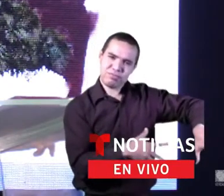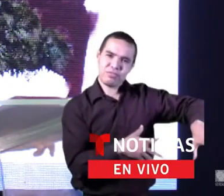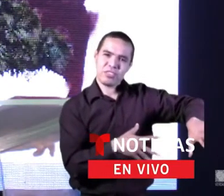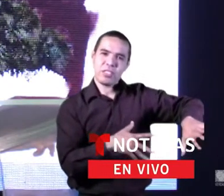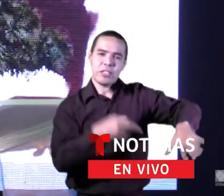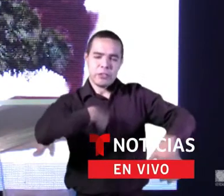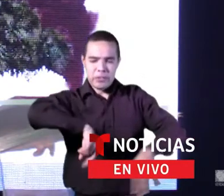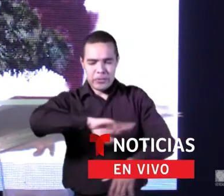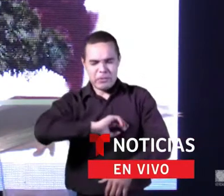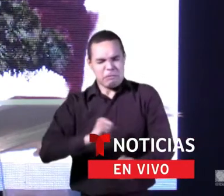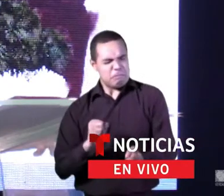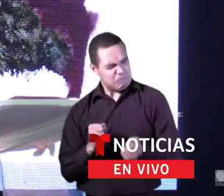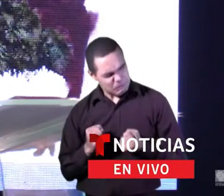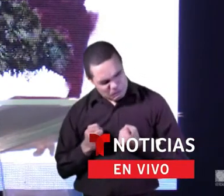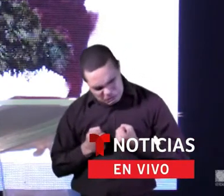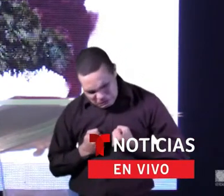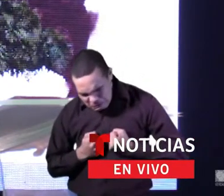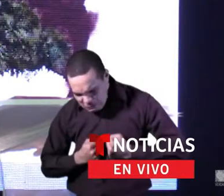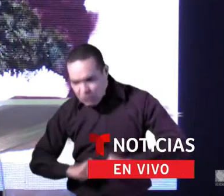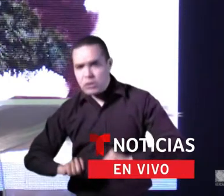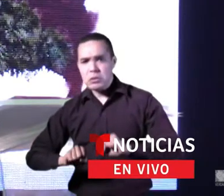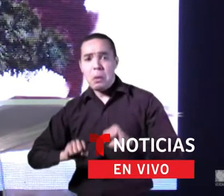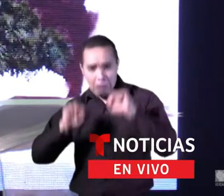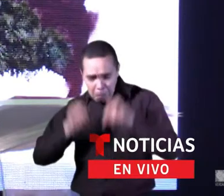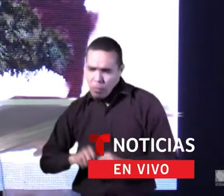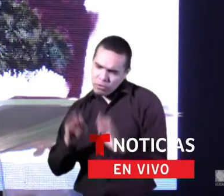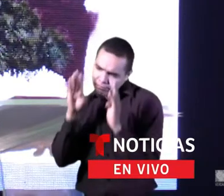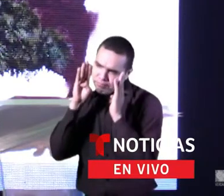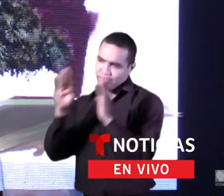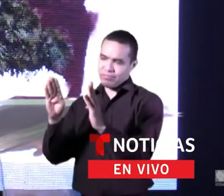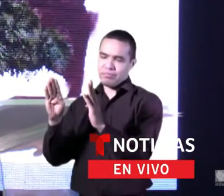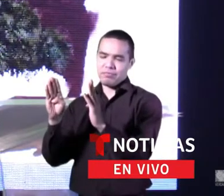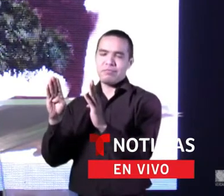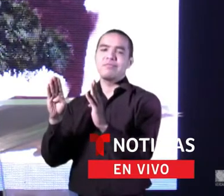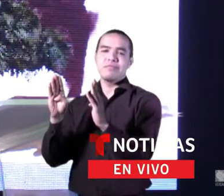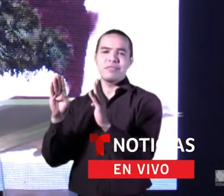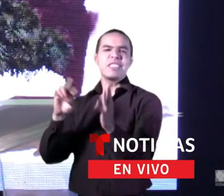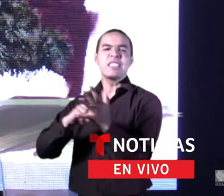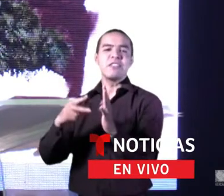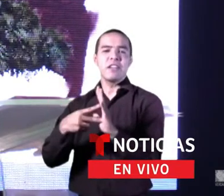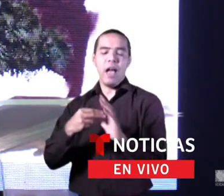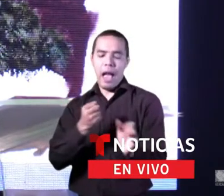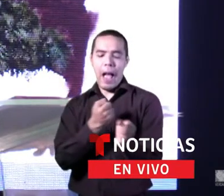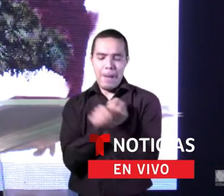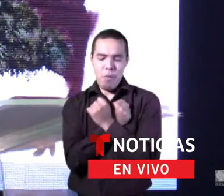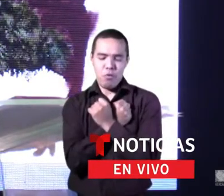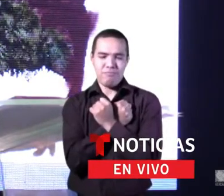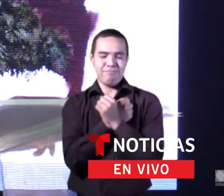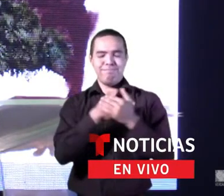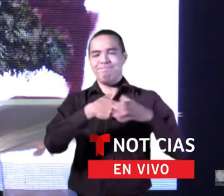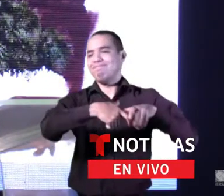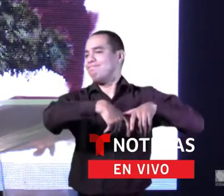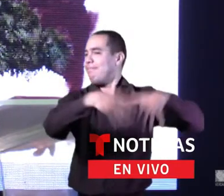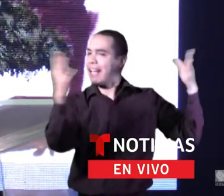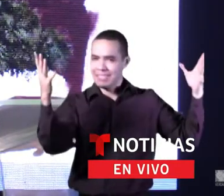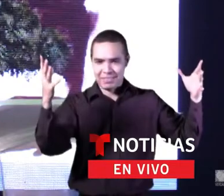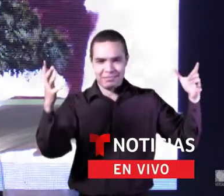cuesta entonces podemos decir que el amor es más grande